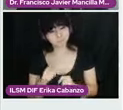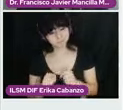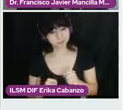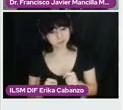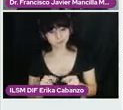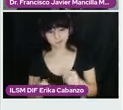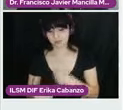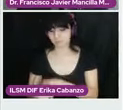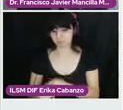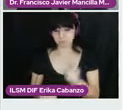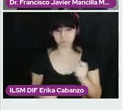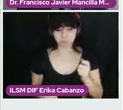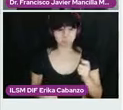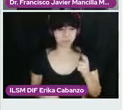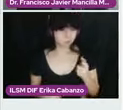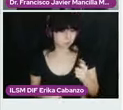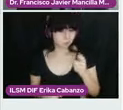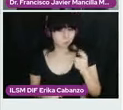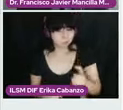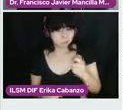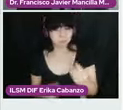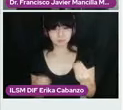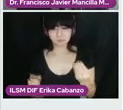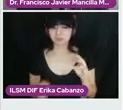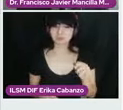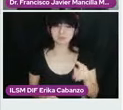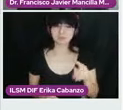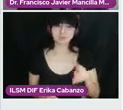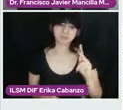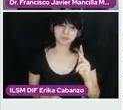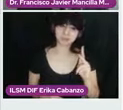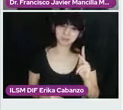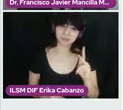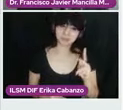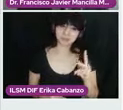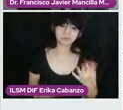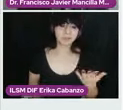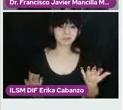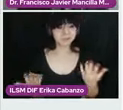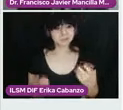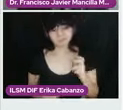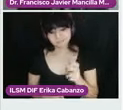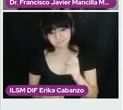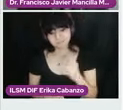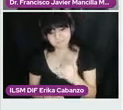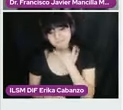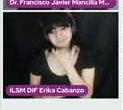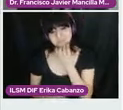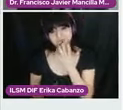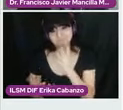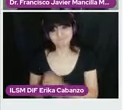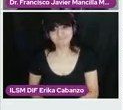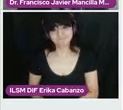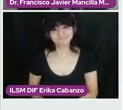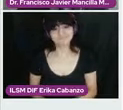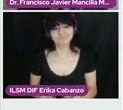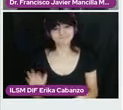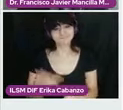paciente, no le solicitamos algún estudio de imagen. Craso error, ¿sí? ¿Por qué? Porque le